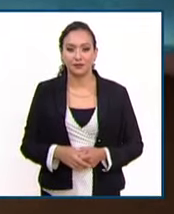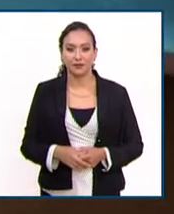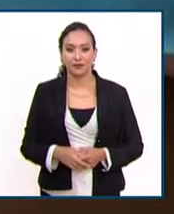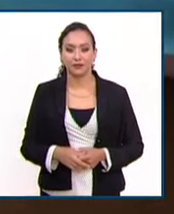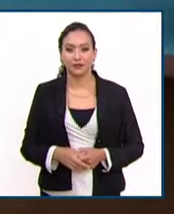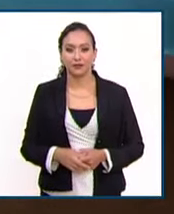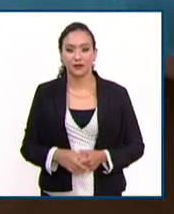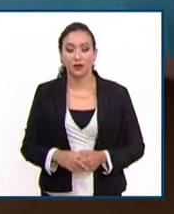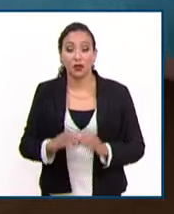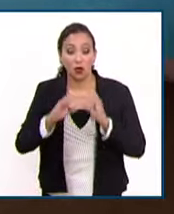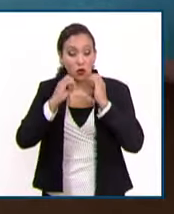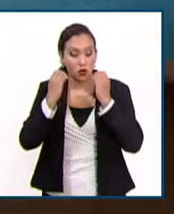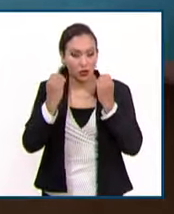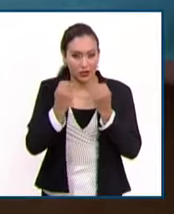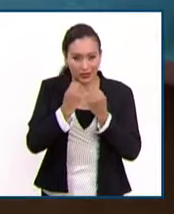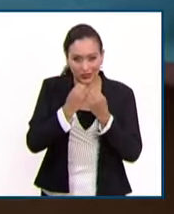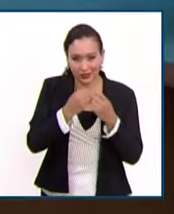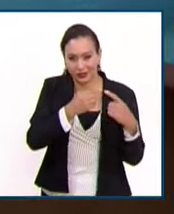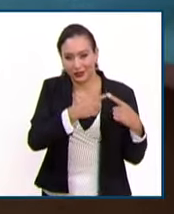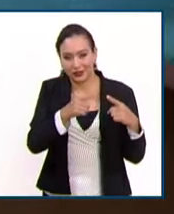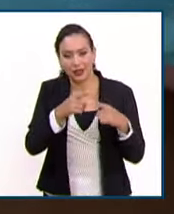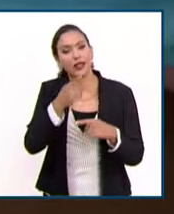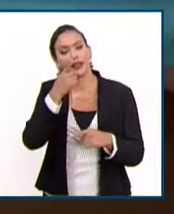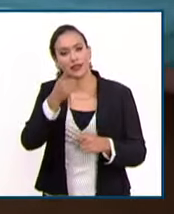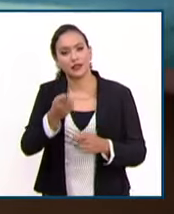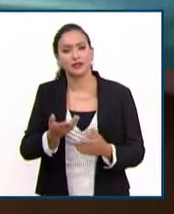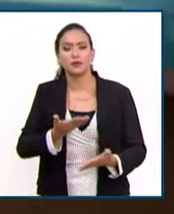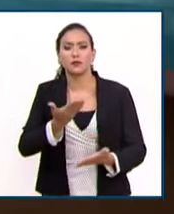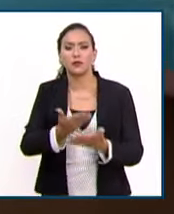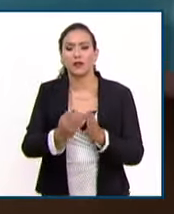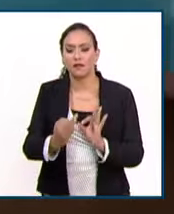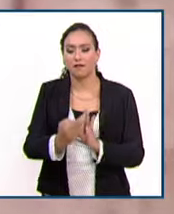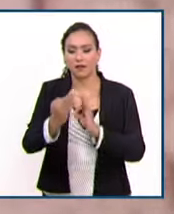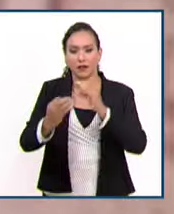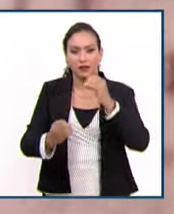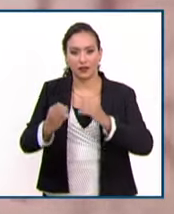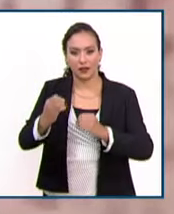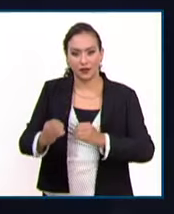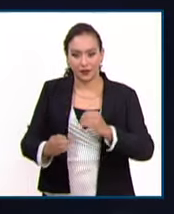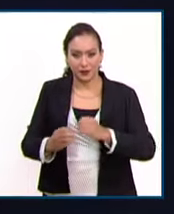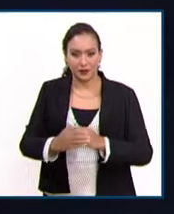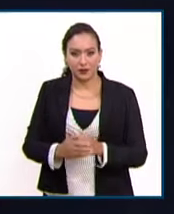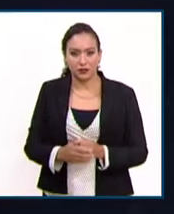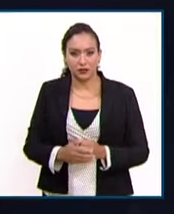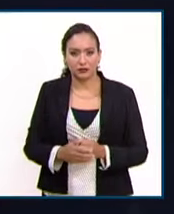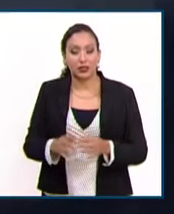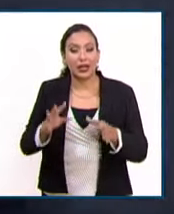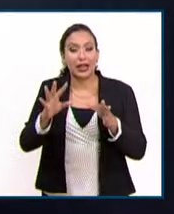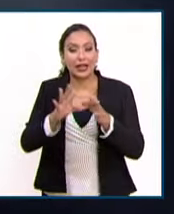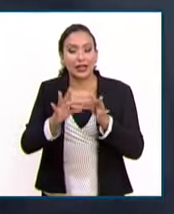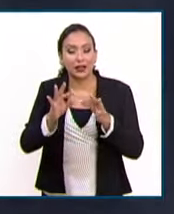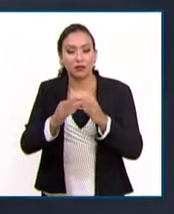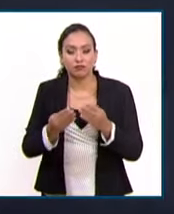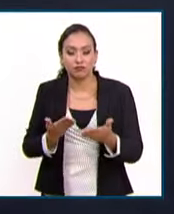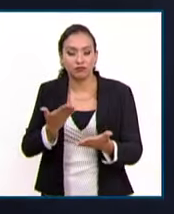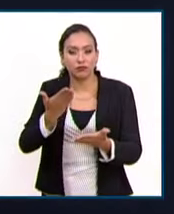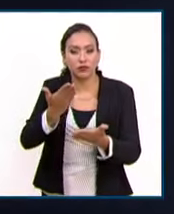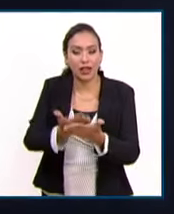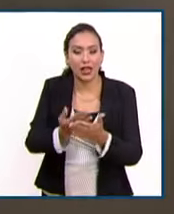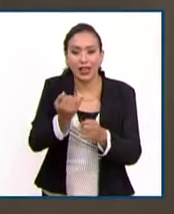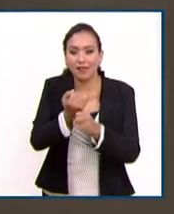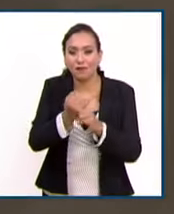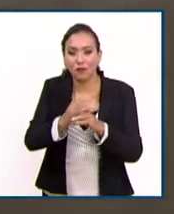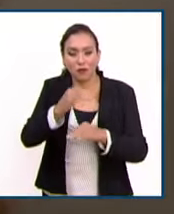Y organizaciones sociales anunciaron que presentarán ante la Suprema Corte de Justicia un amicus curi con argumentos e